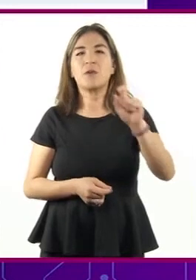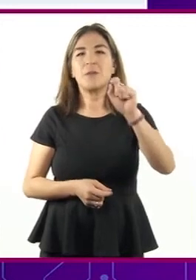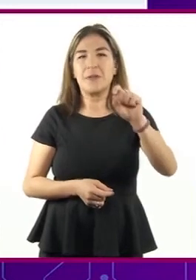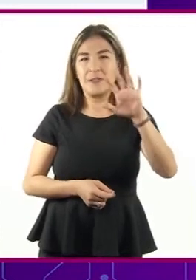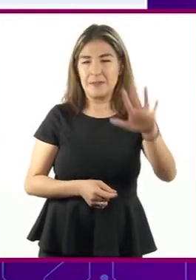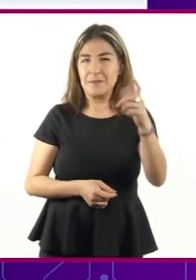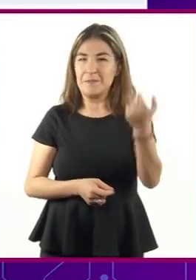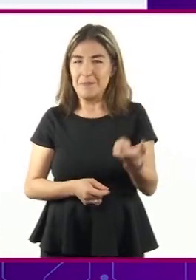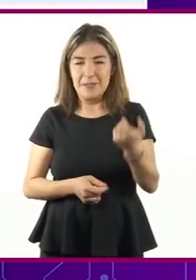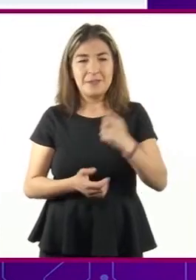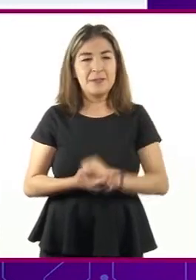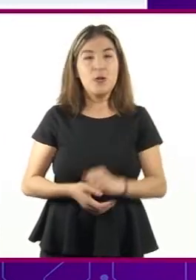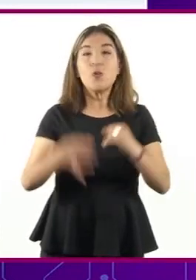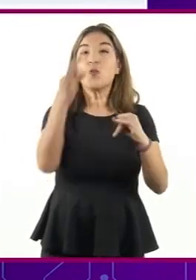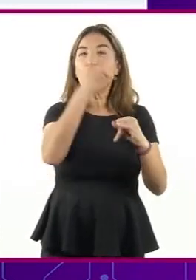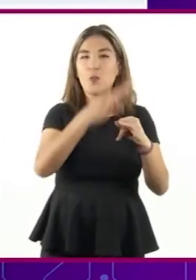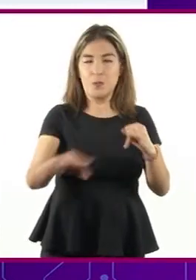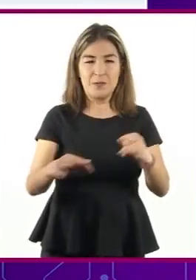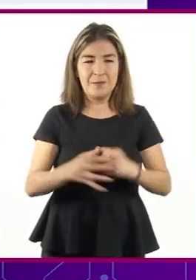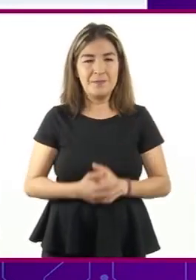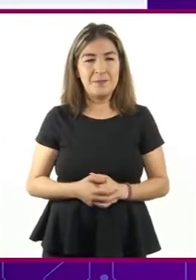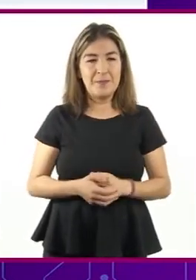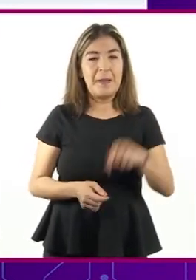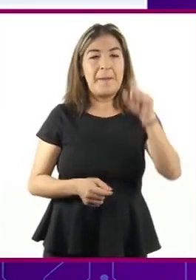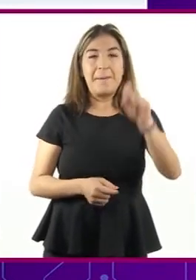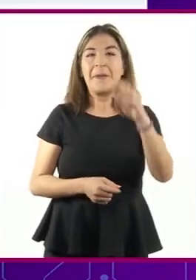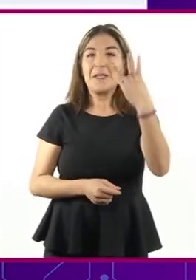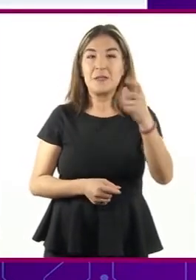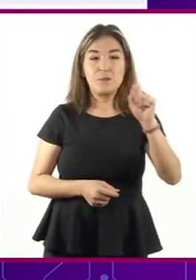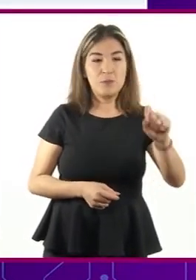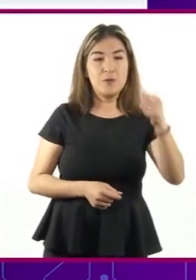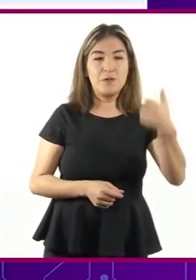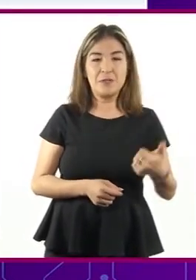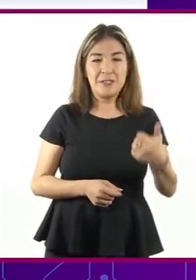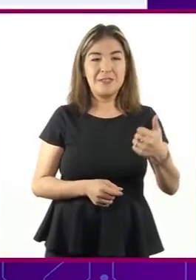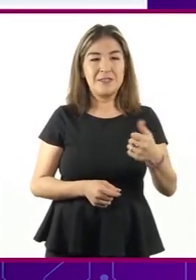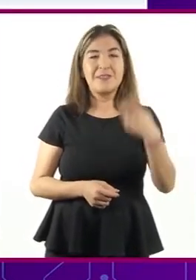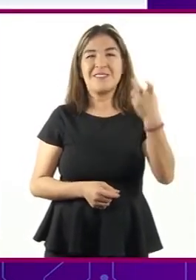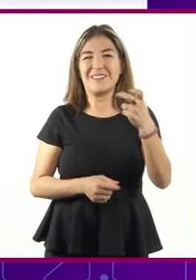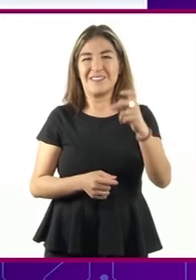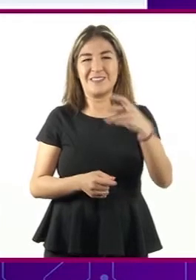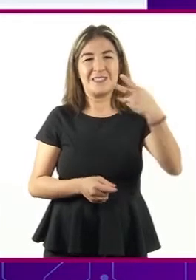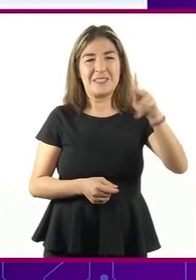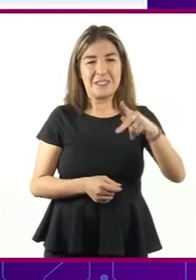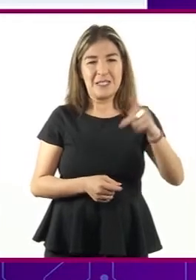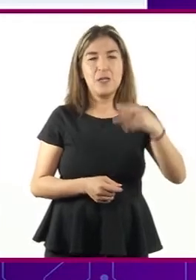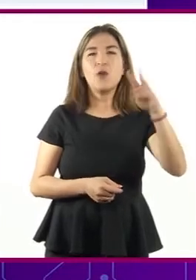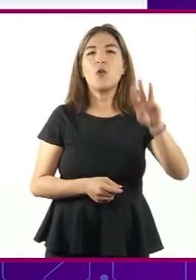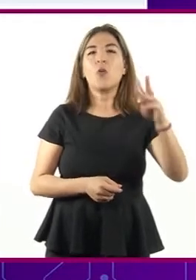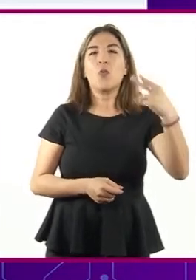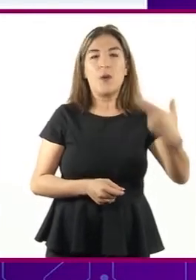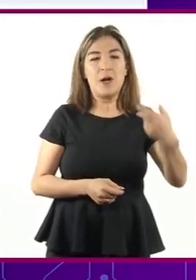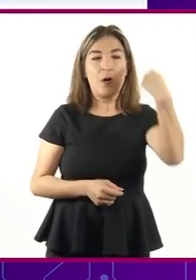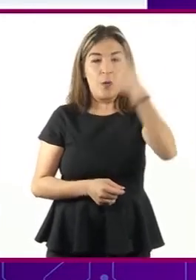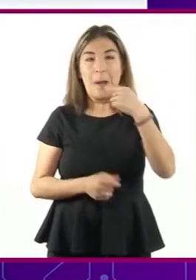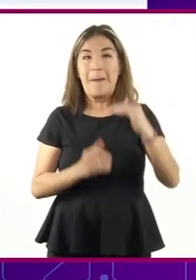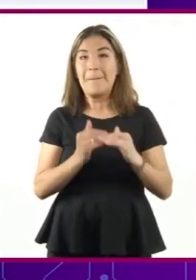129.25 pesos. Y finalmente, de los 23.6 kWh excedentes,